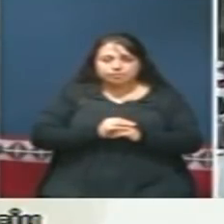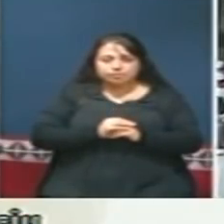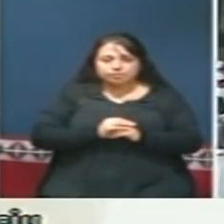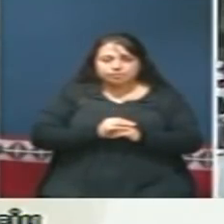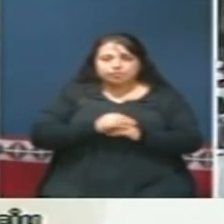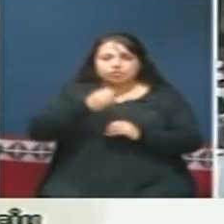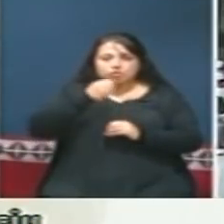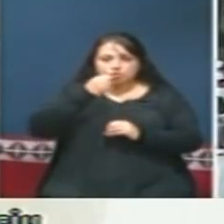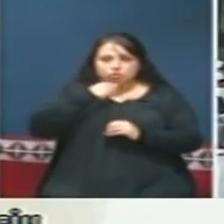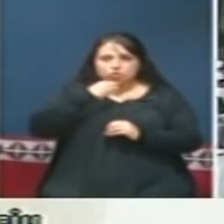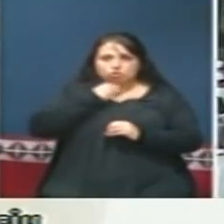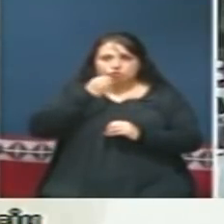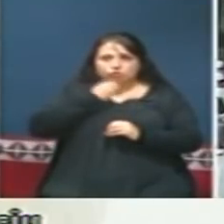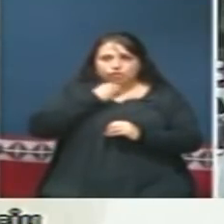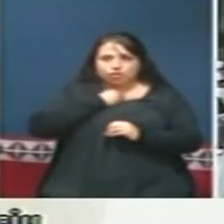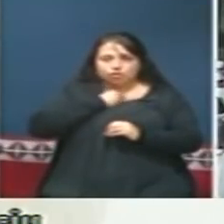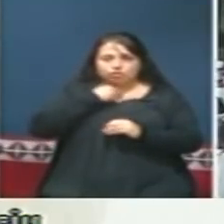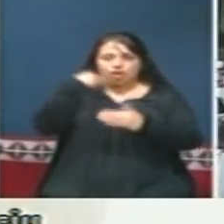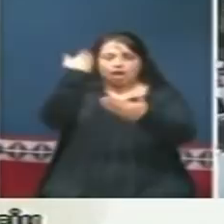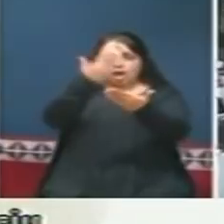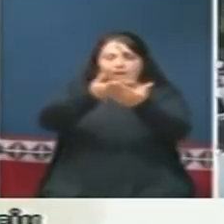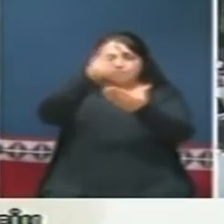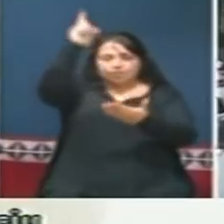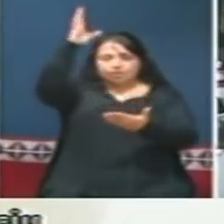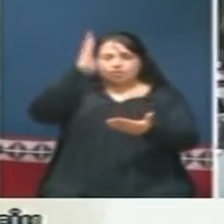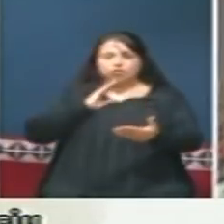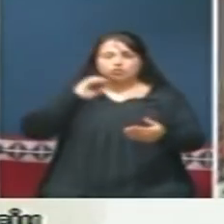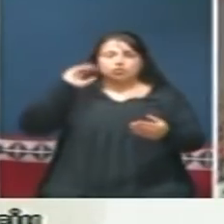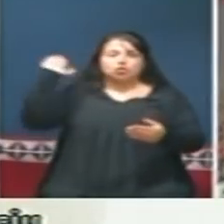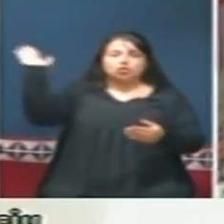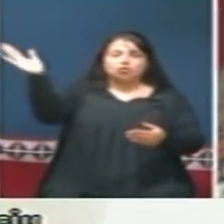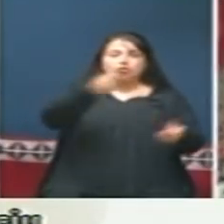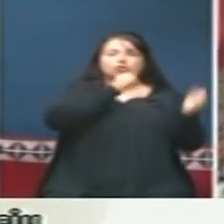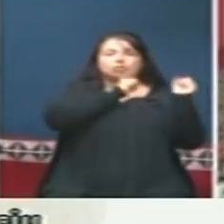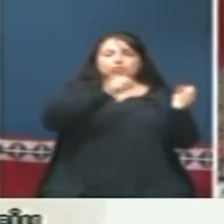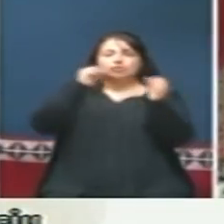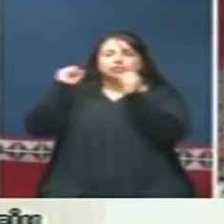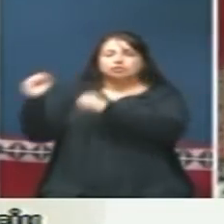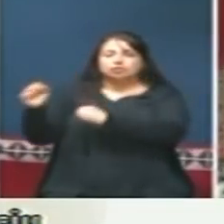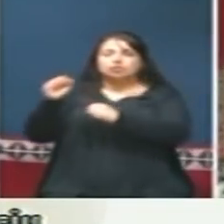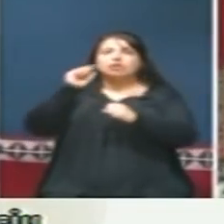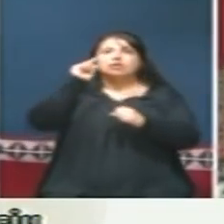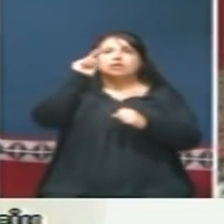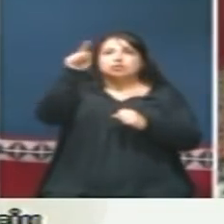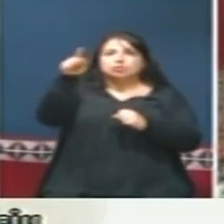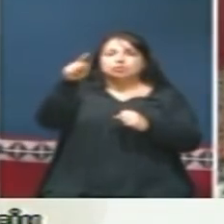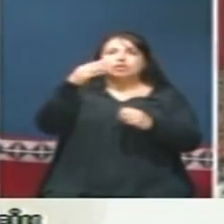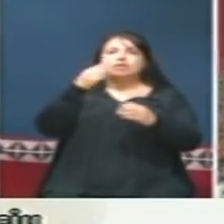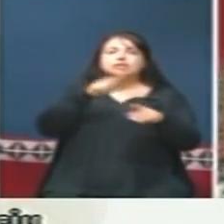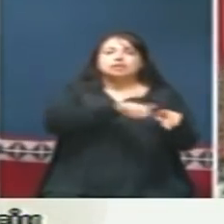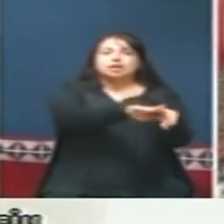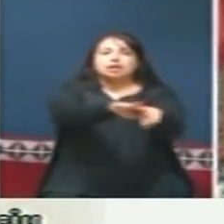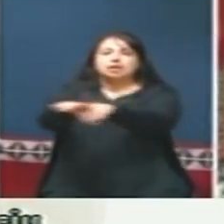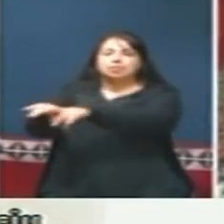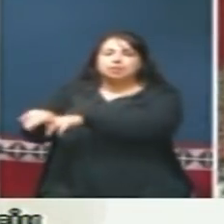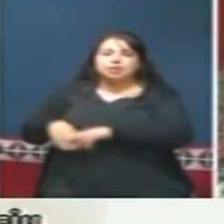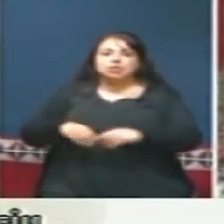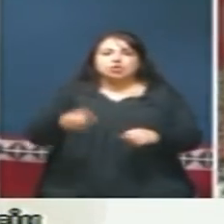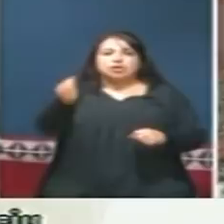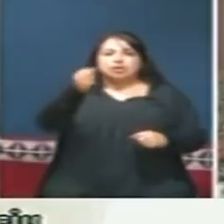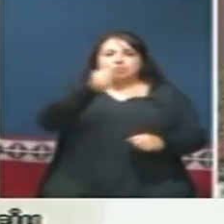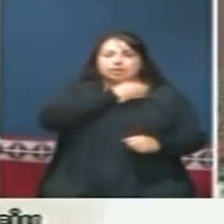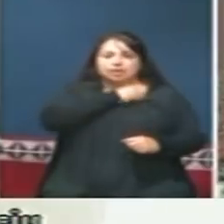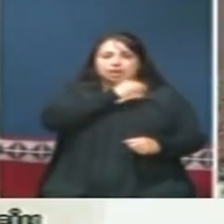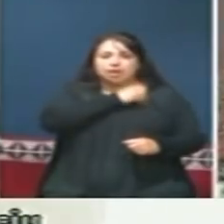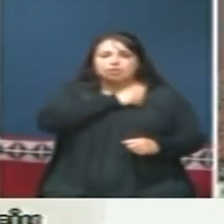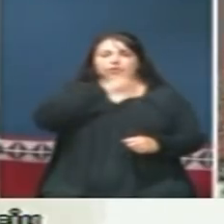Yo confieso ante Dios Todopoderoso y ante ustedes, hermanos, que he pecado mucho